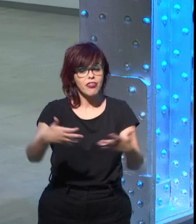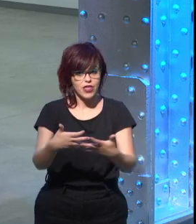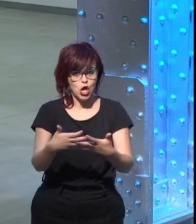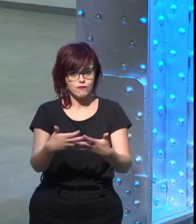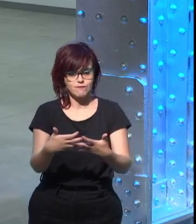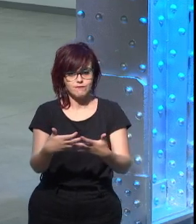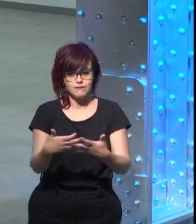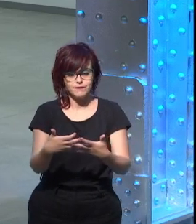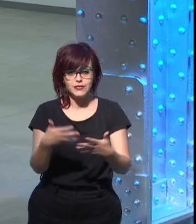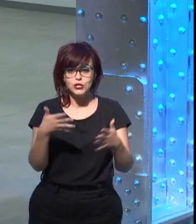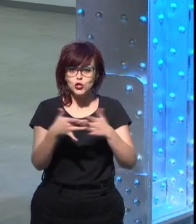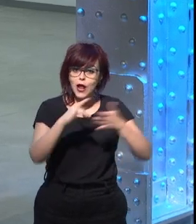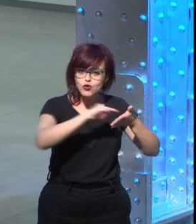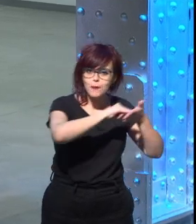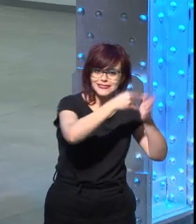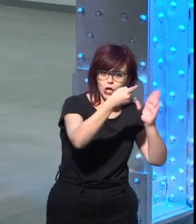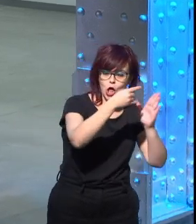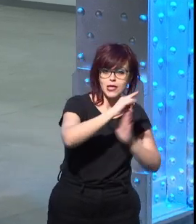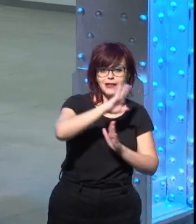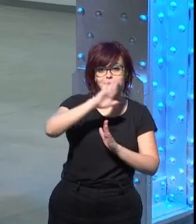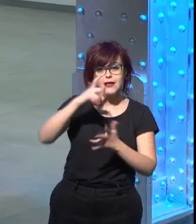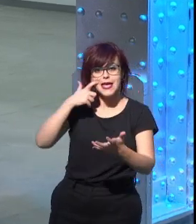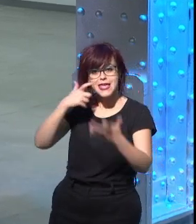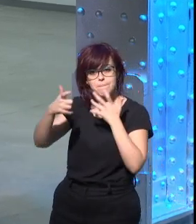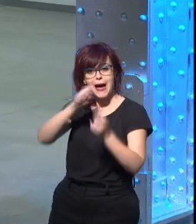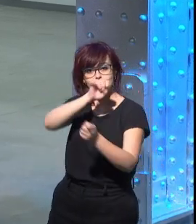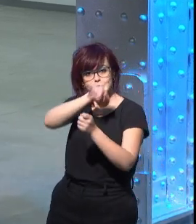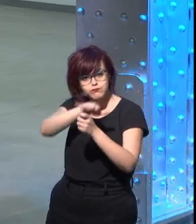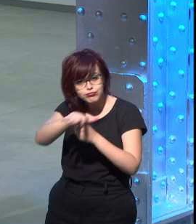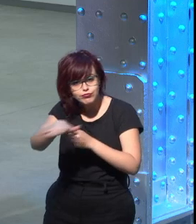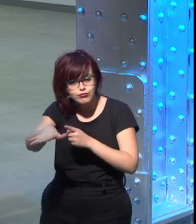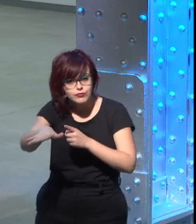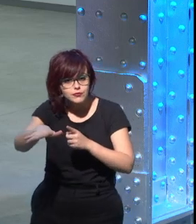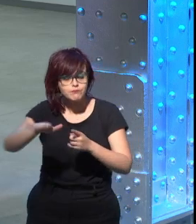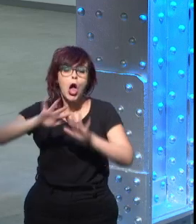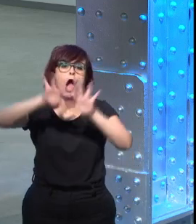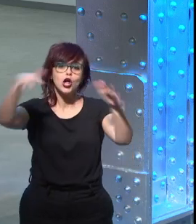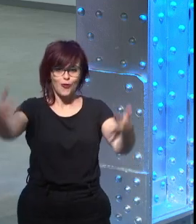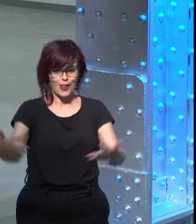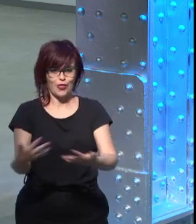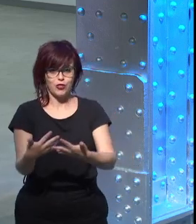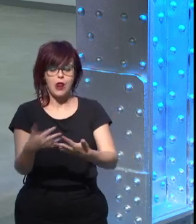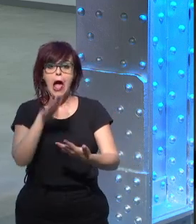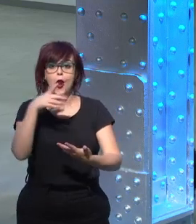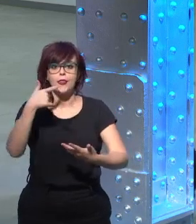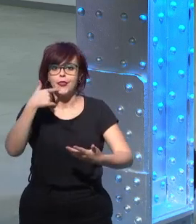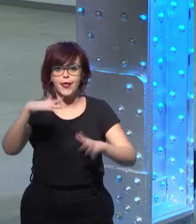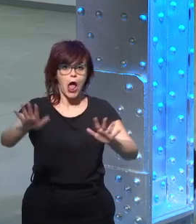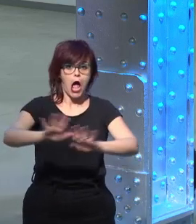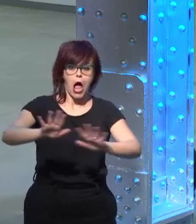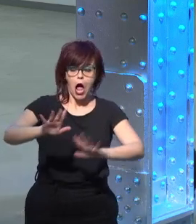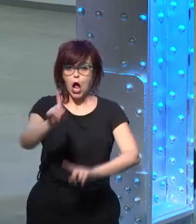del impacto de las nuevas tecnologías. Y ahora habrá quienes no les guste y le quieran poner frenos